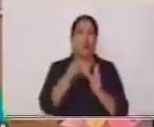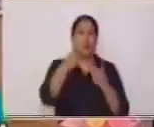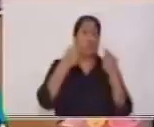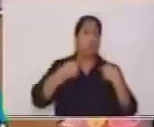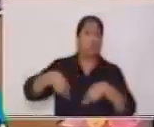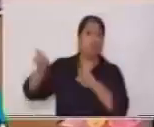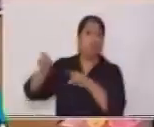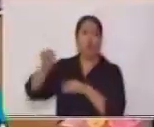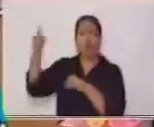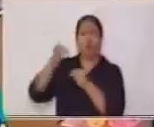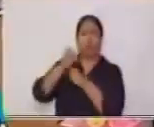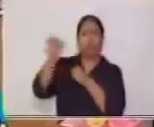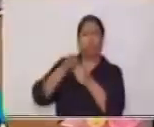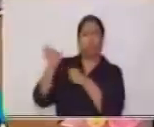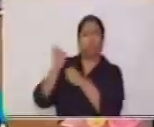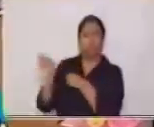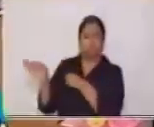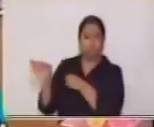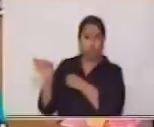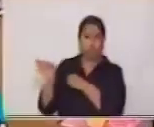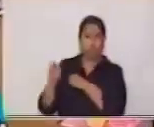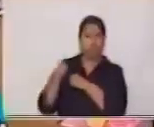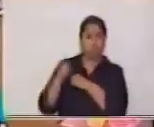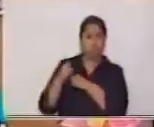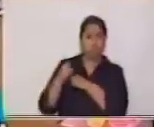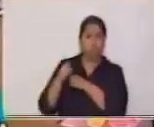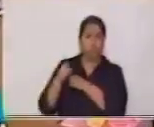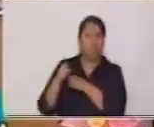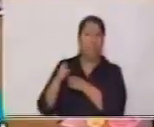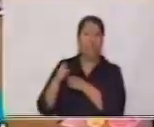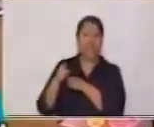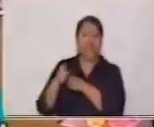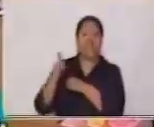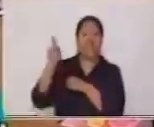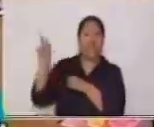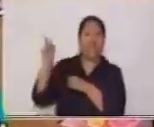departamento? En los departamentos muchas veces